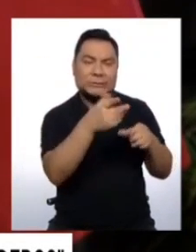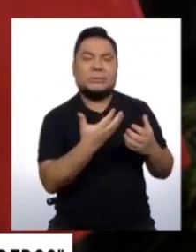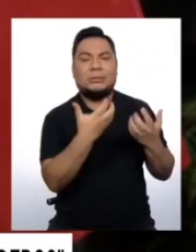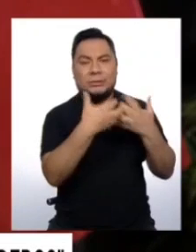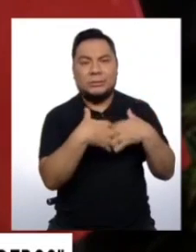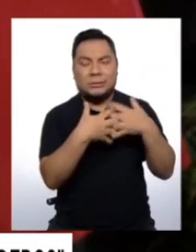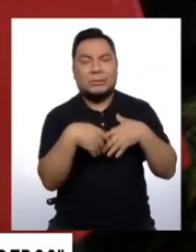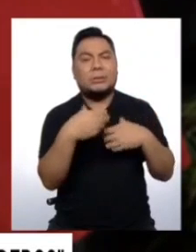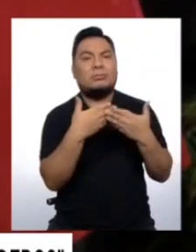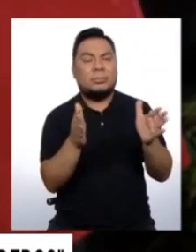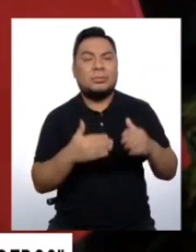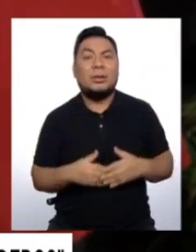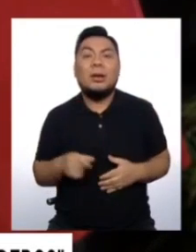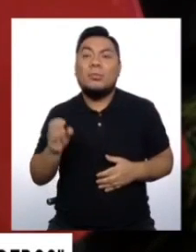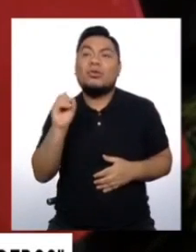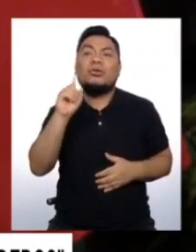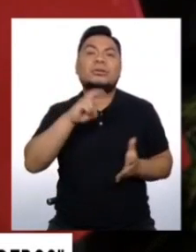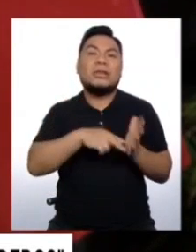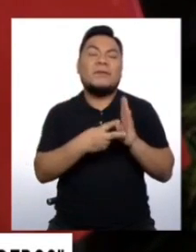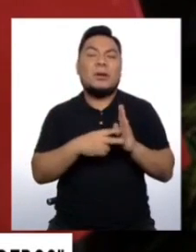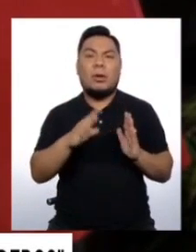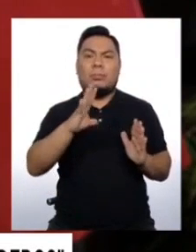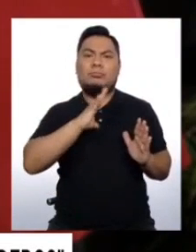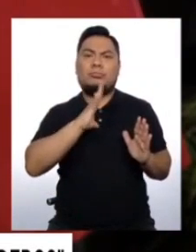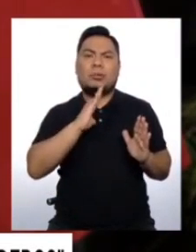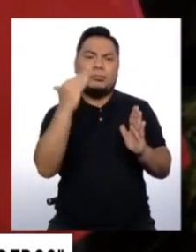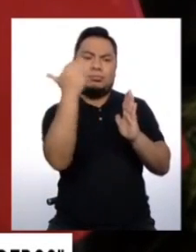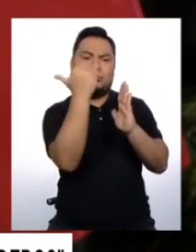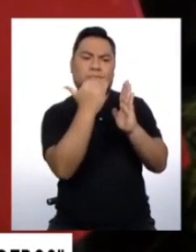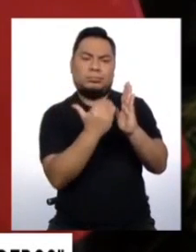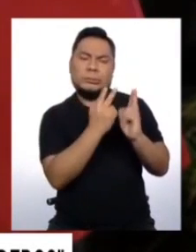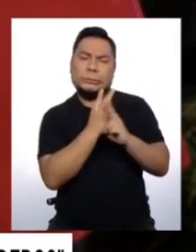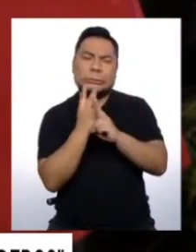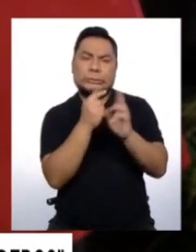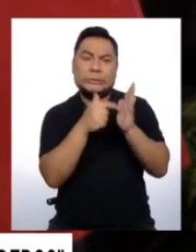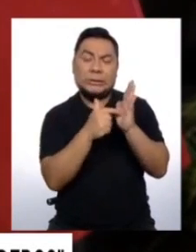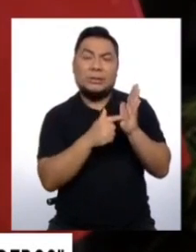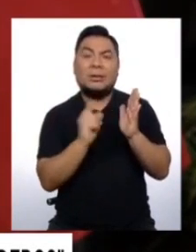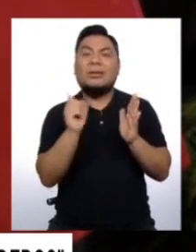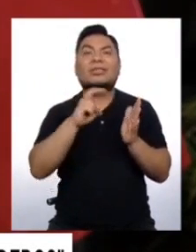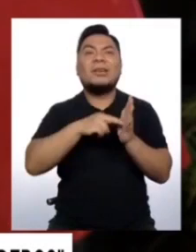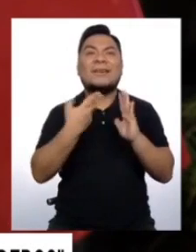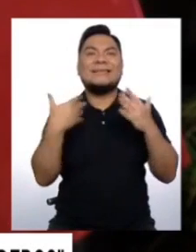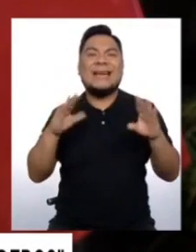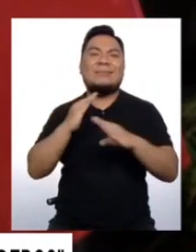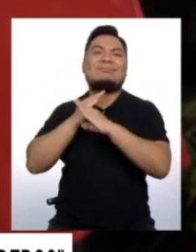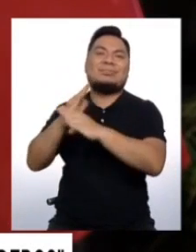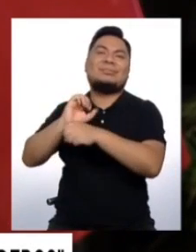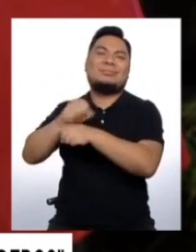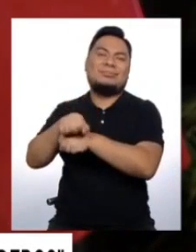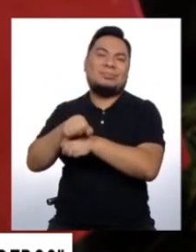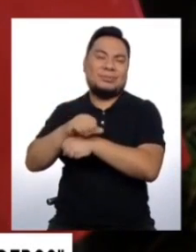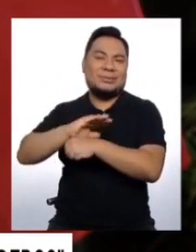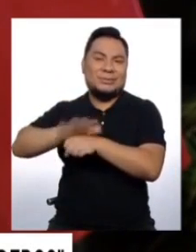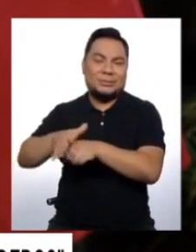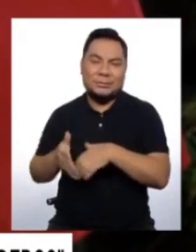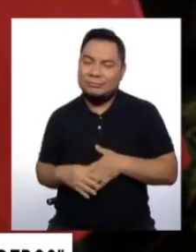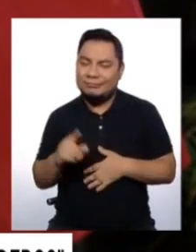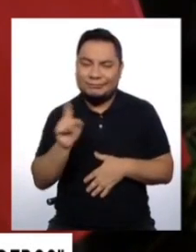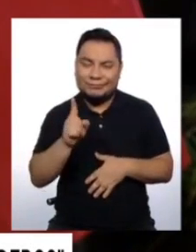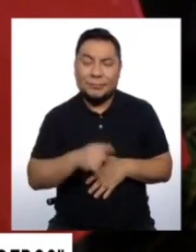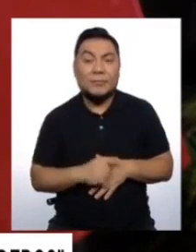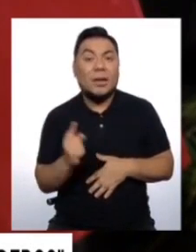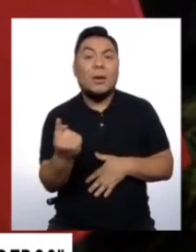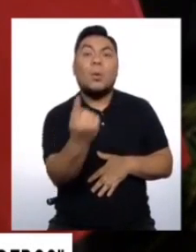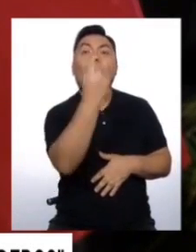un protocolo engorroso va a lograr combatir el COVID. La única forma de un